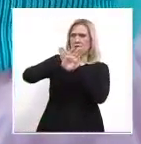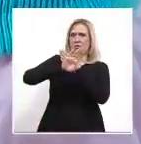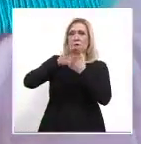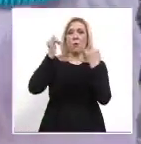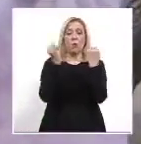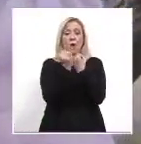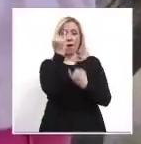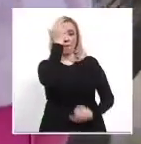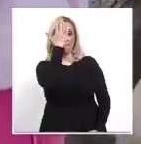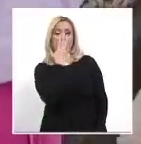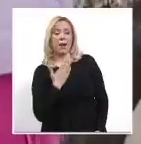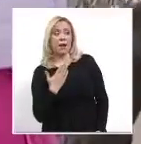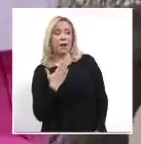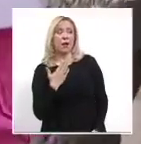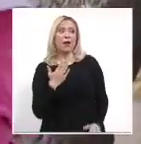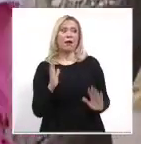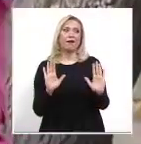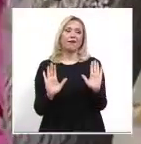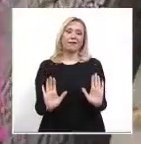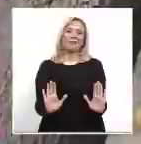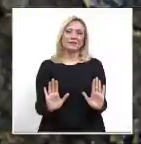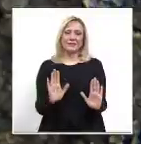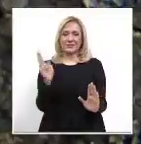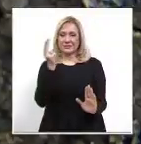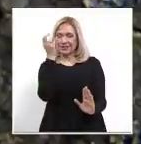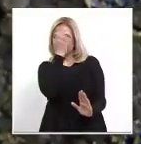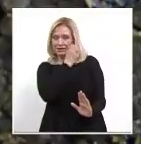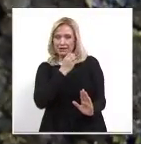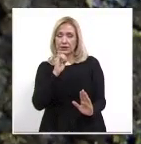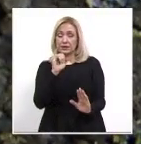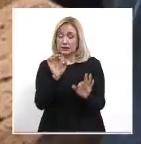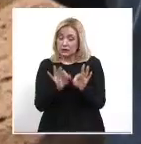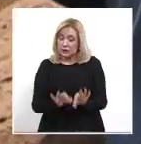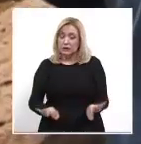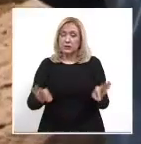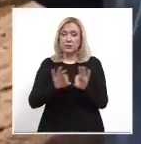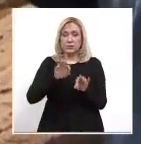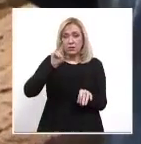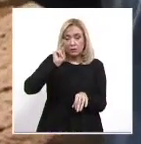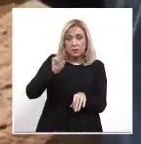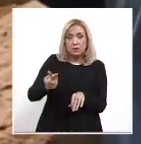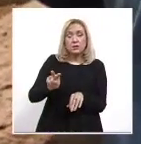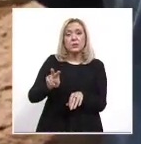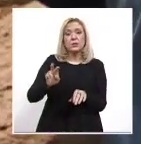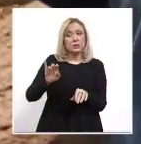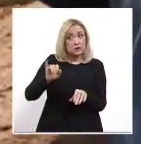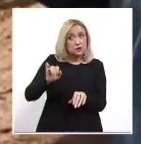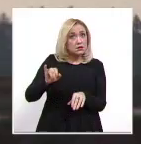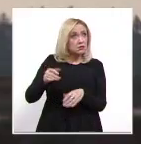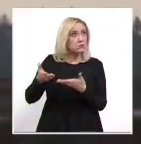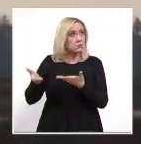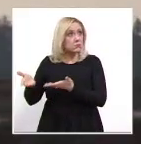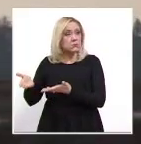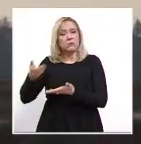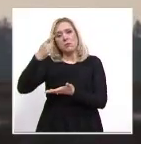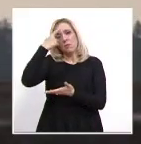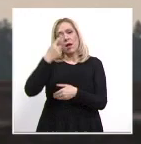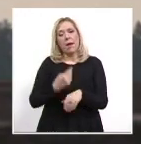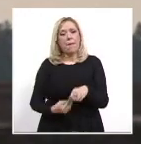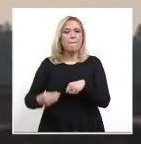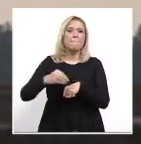moral, pues el juez debe analizar si es indispensable tomar en cuenta este factor para incrementar el monto